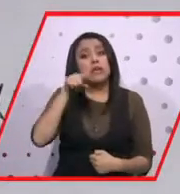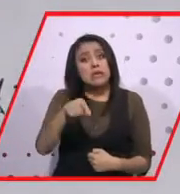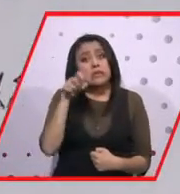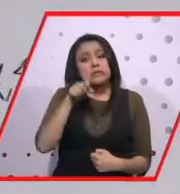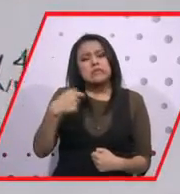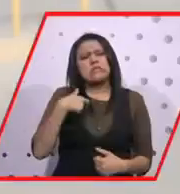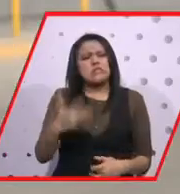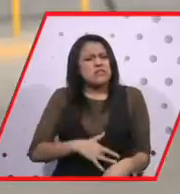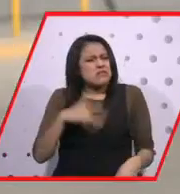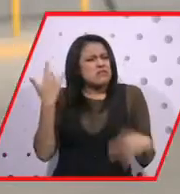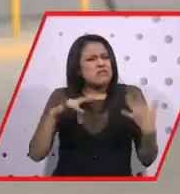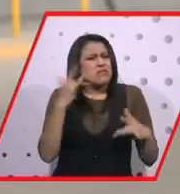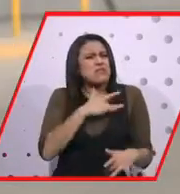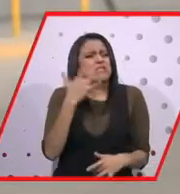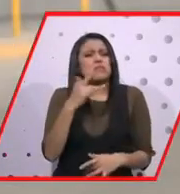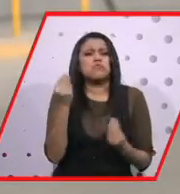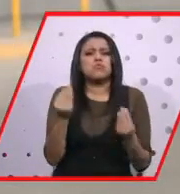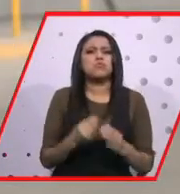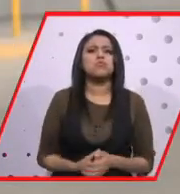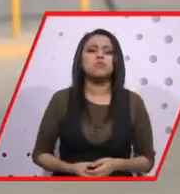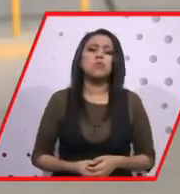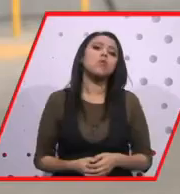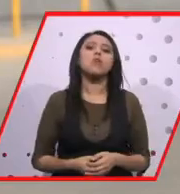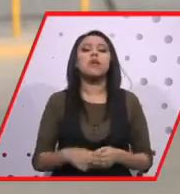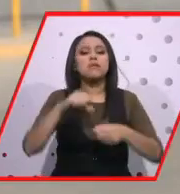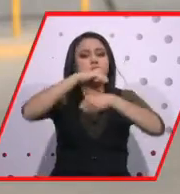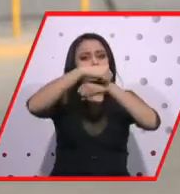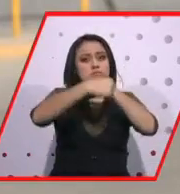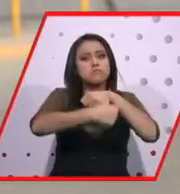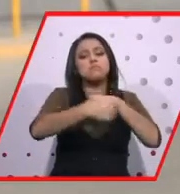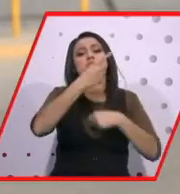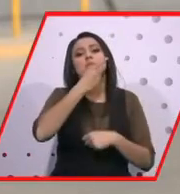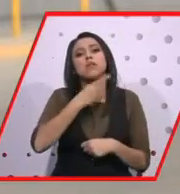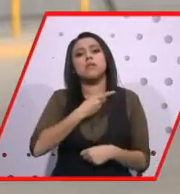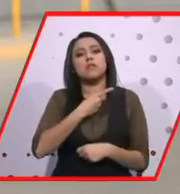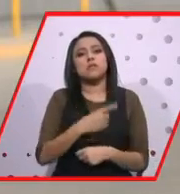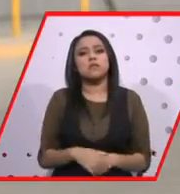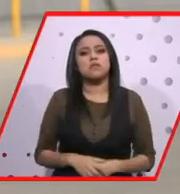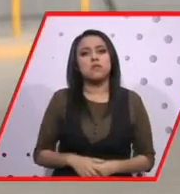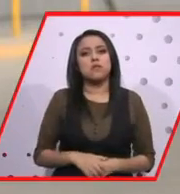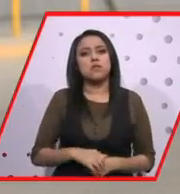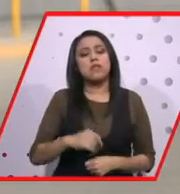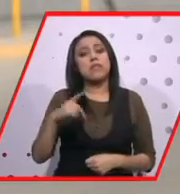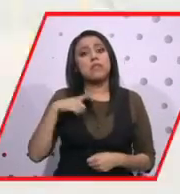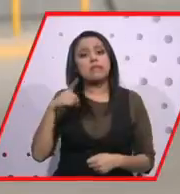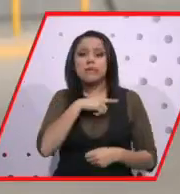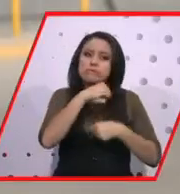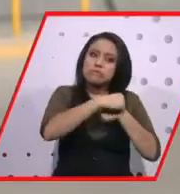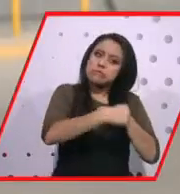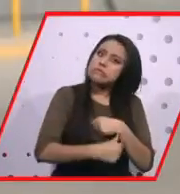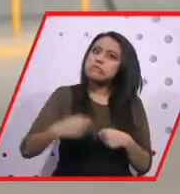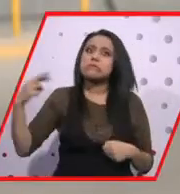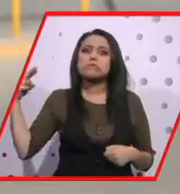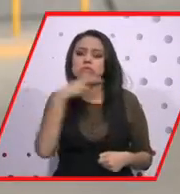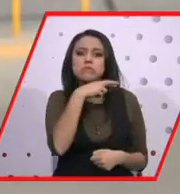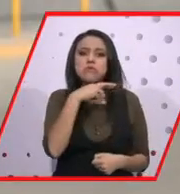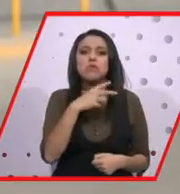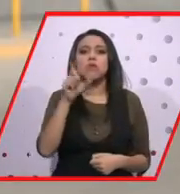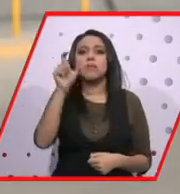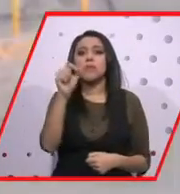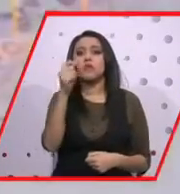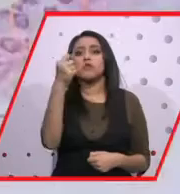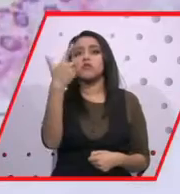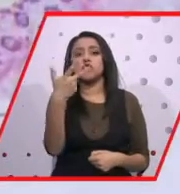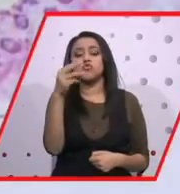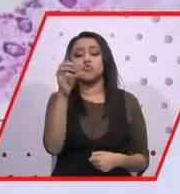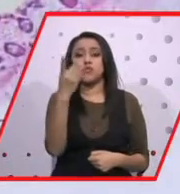se sintió mal. Y el cirujano nos dice que mi niño tiene que ser operado de emergencia. El 28 de diciembre,